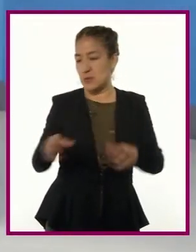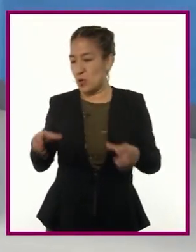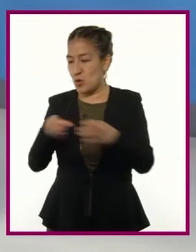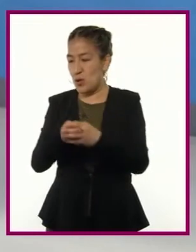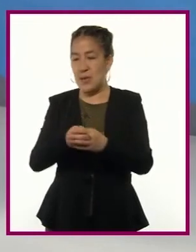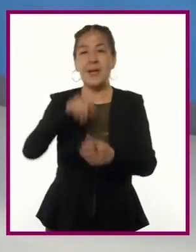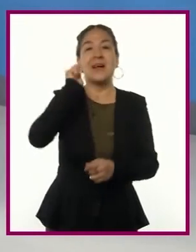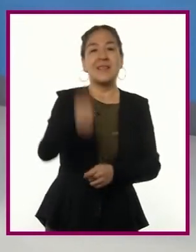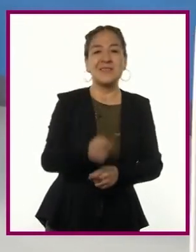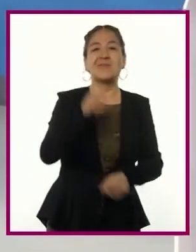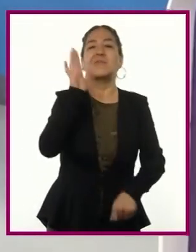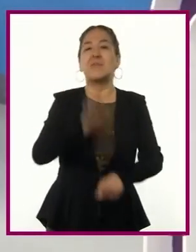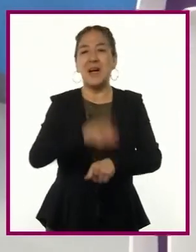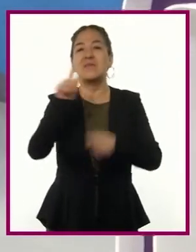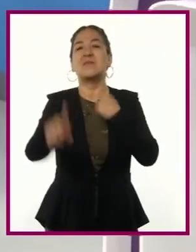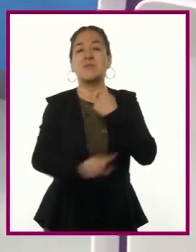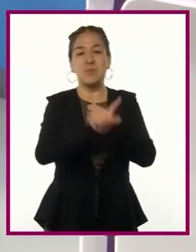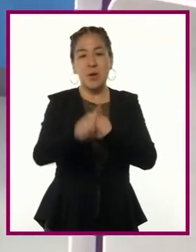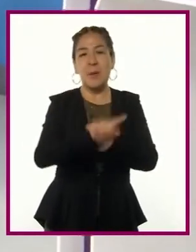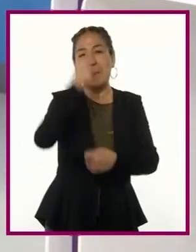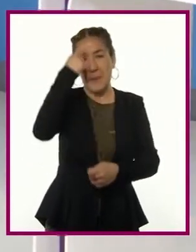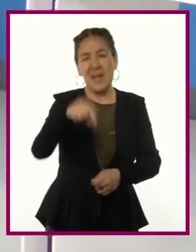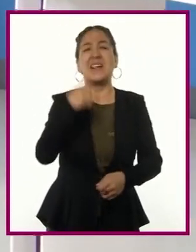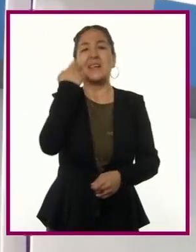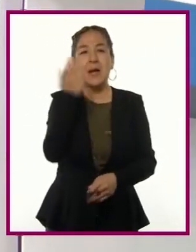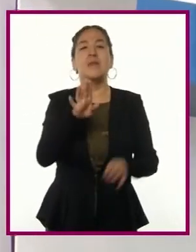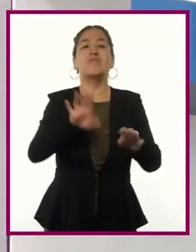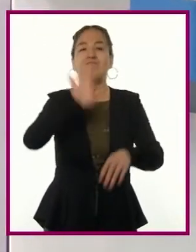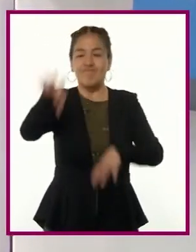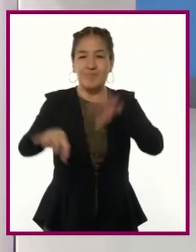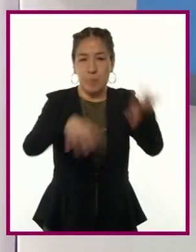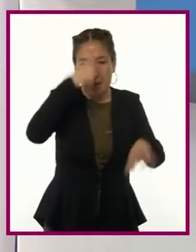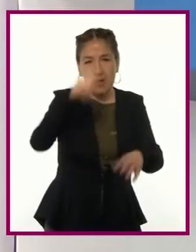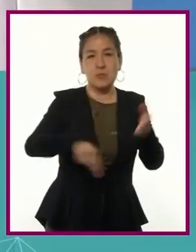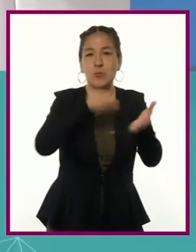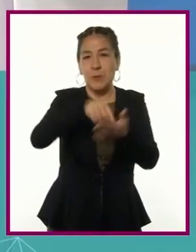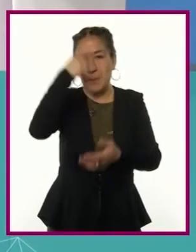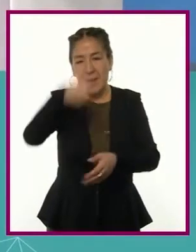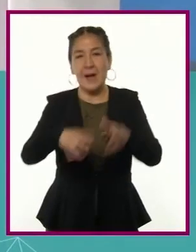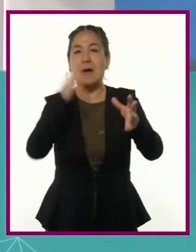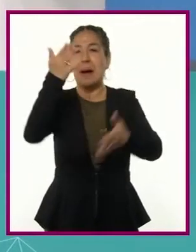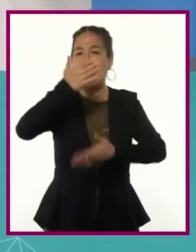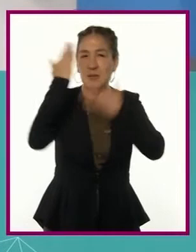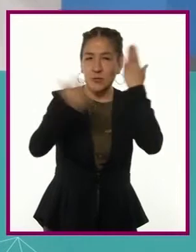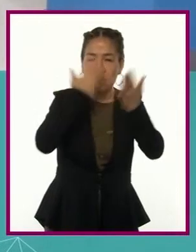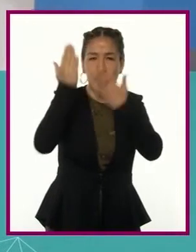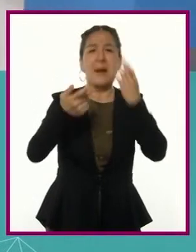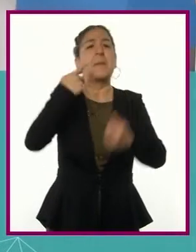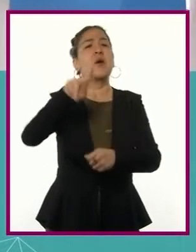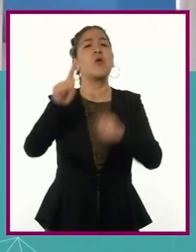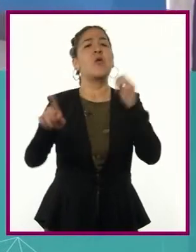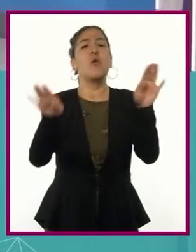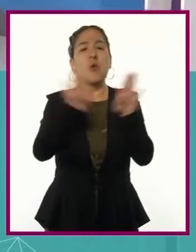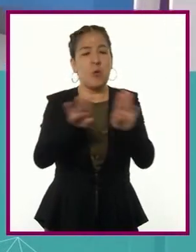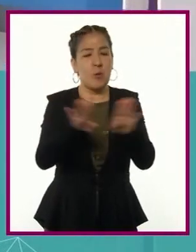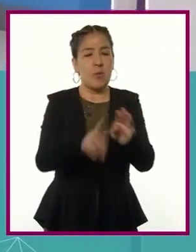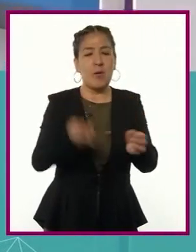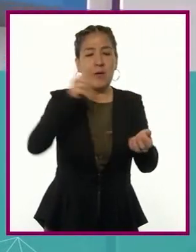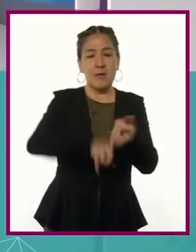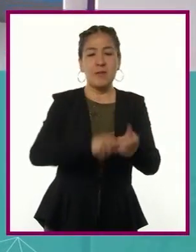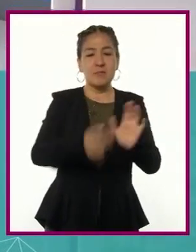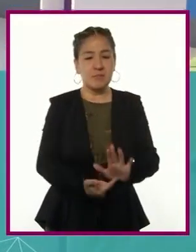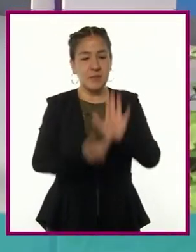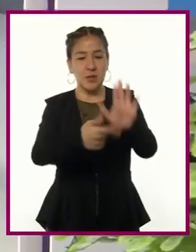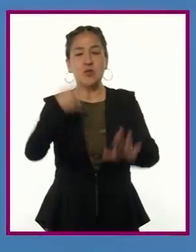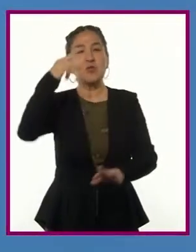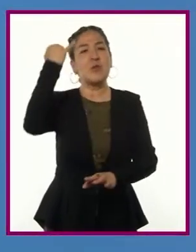obtención de cada vez mayores espacios en todos los ámbitos. Pero, ¿cómo se manifestaron las ideas ilustradas en la Nueva